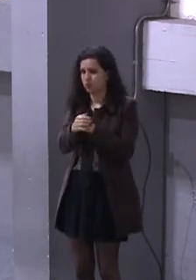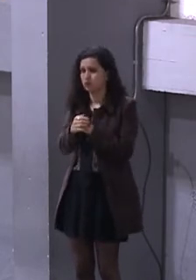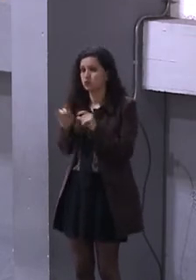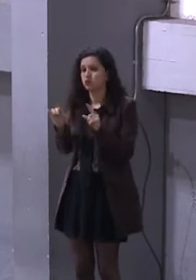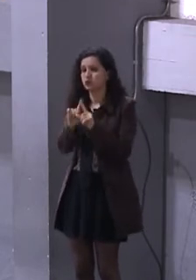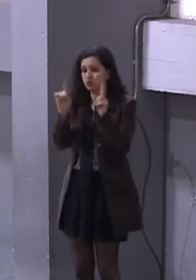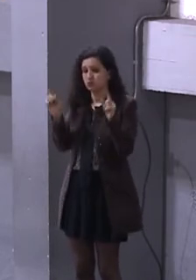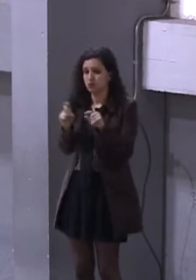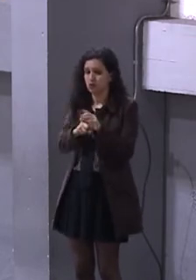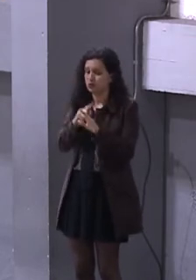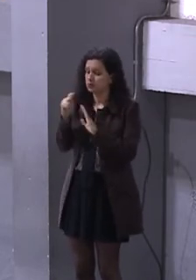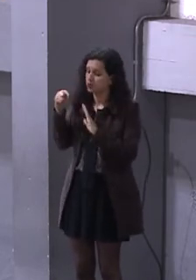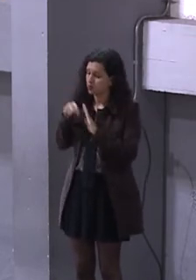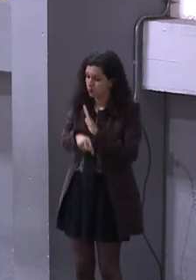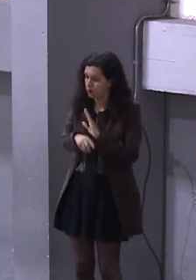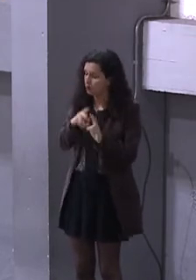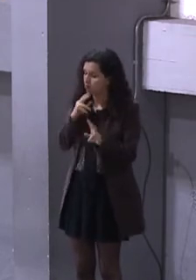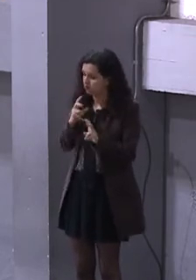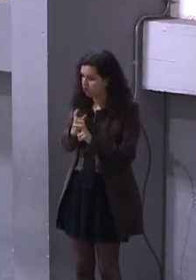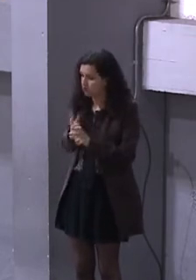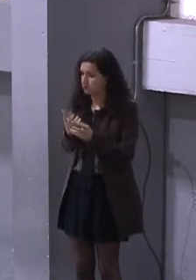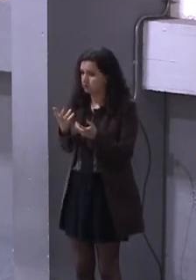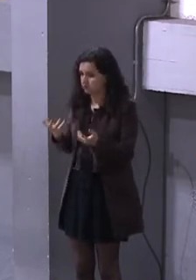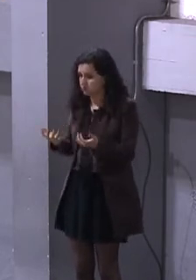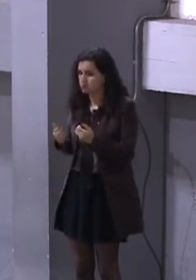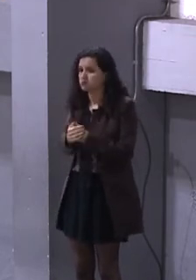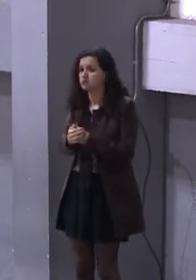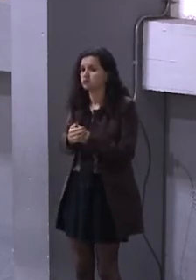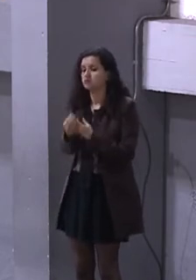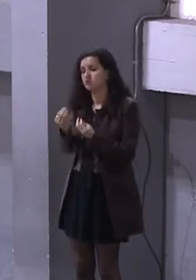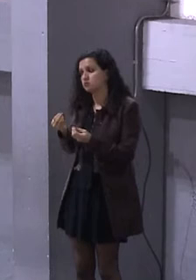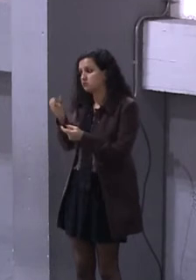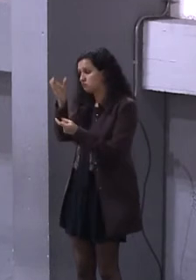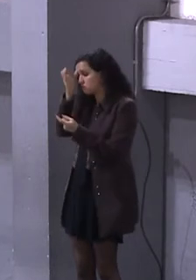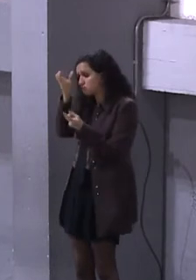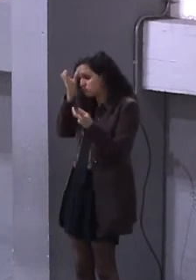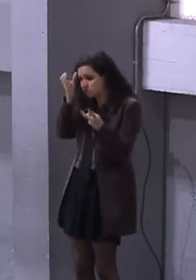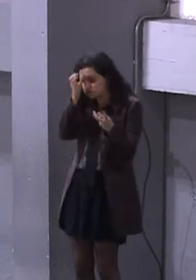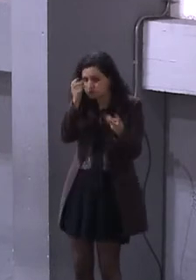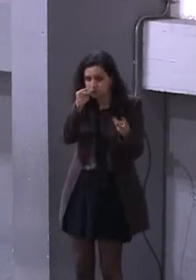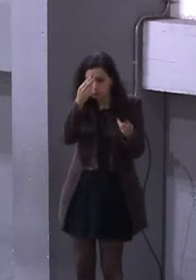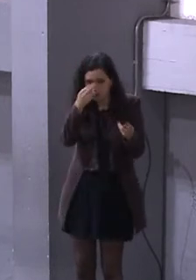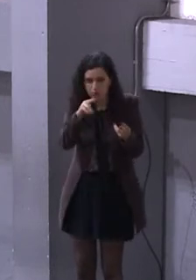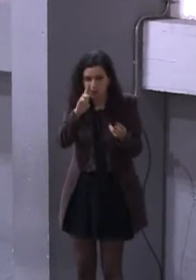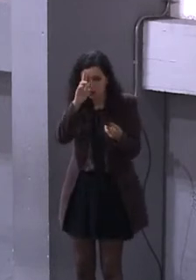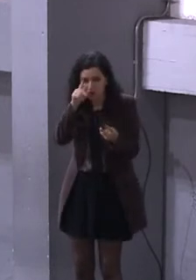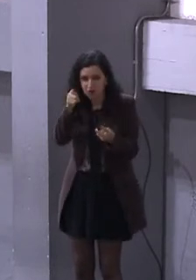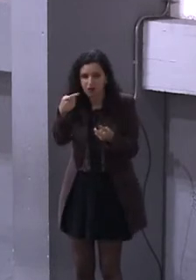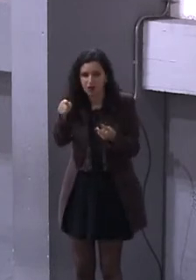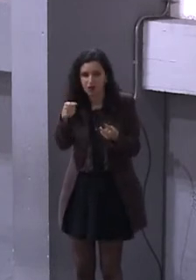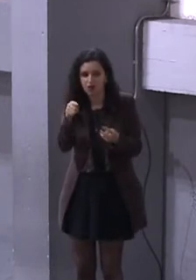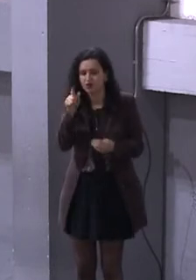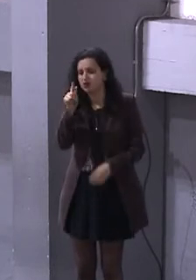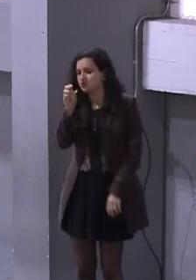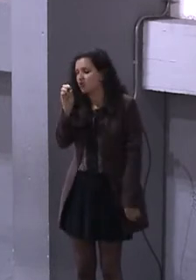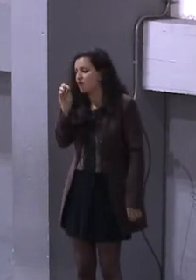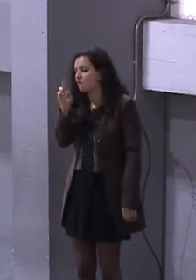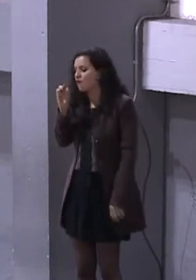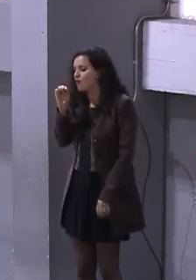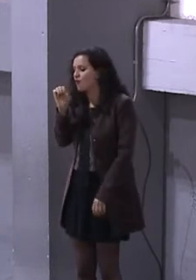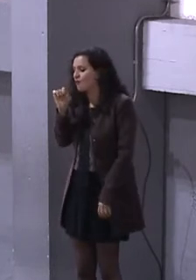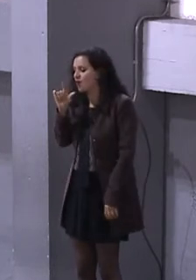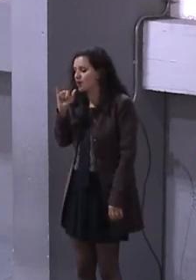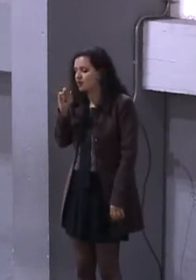complejo, difícil, hay varias concepciones de cómo se entiende la formalización